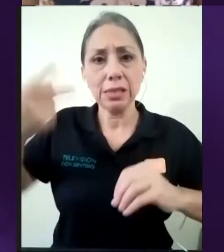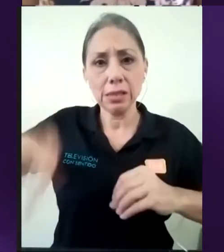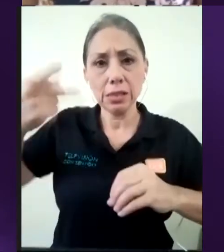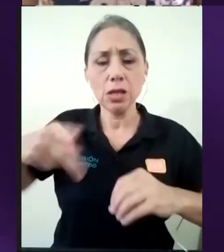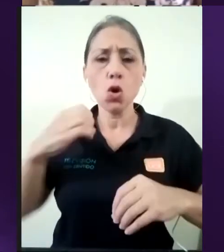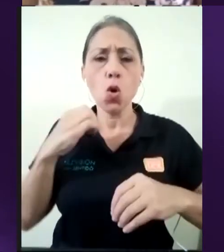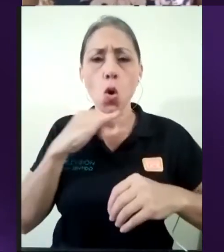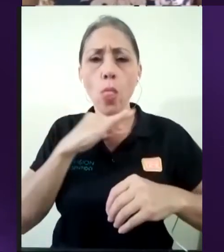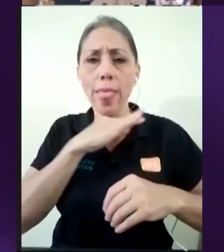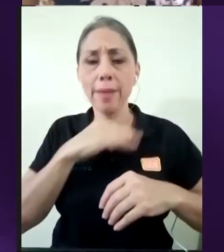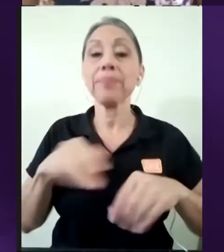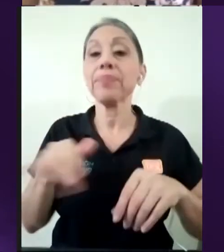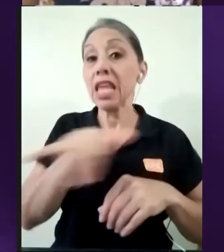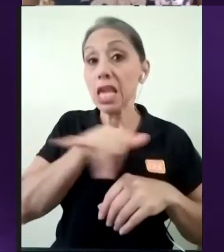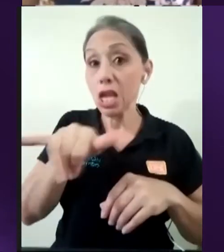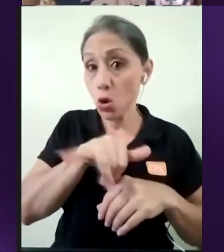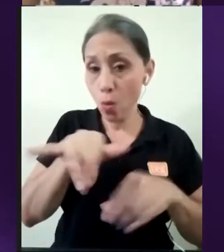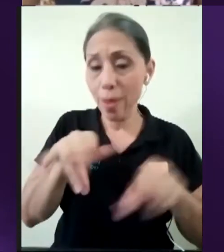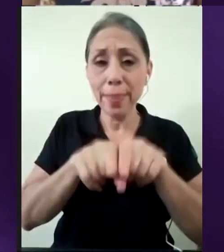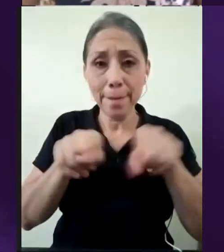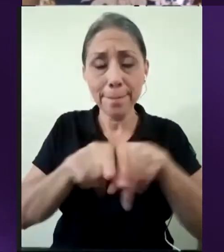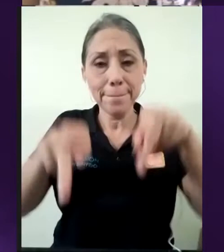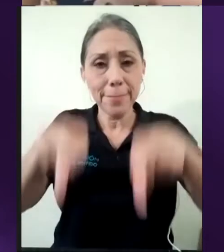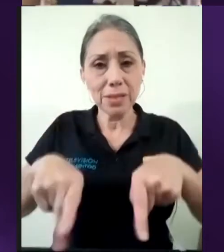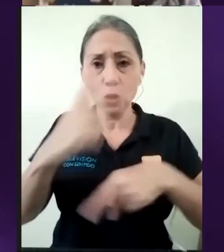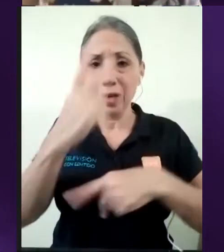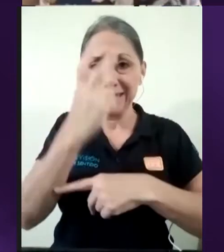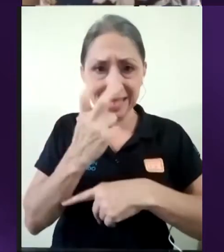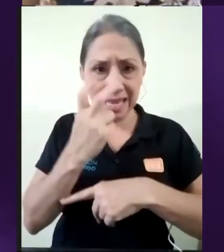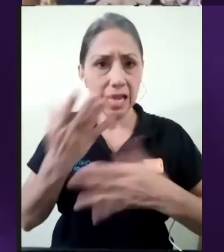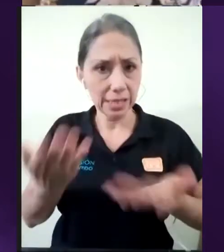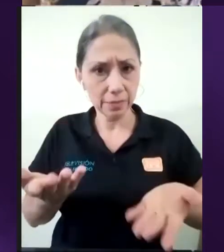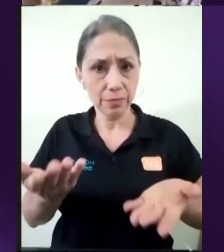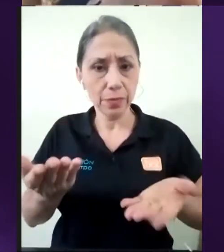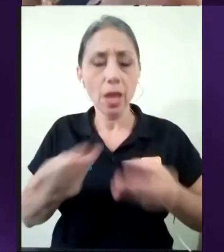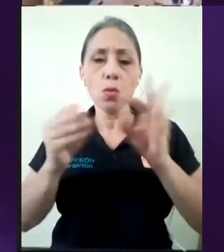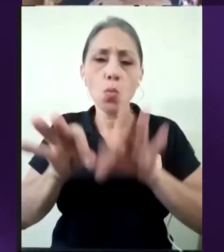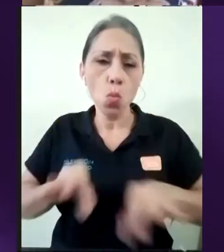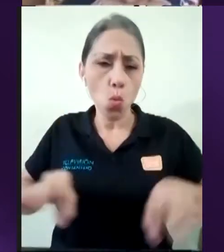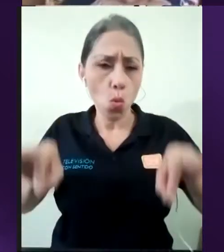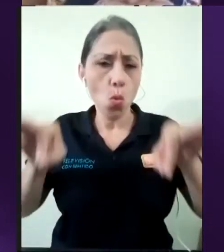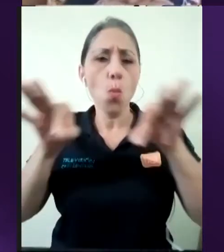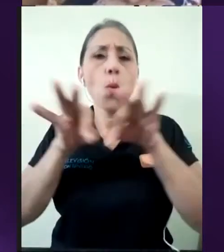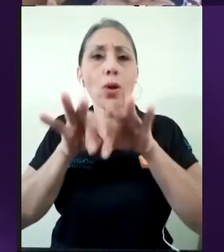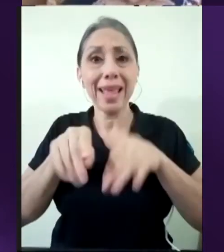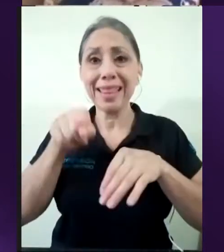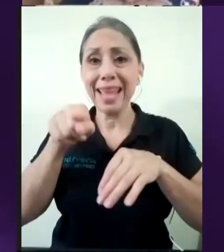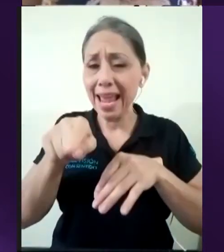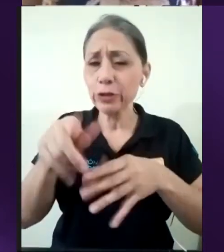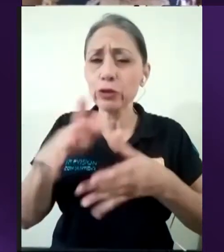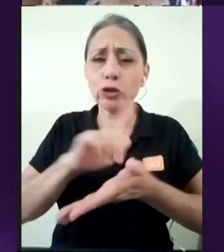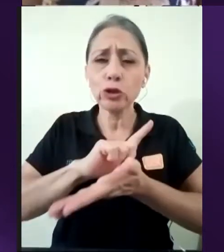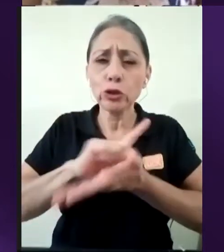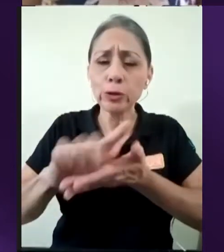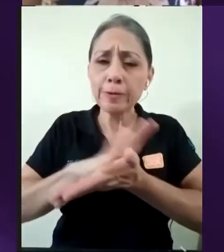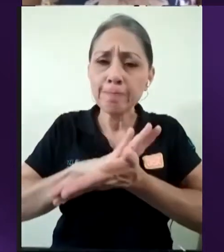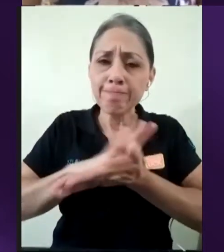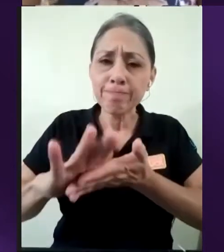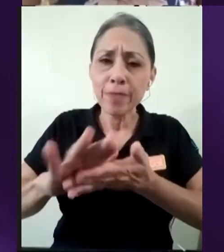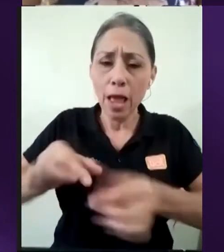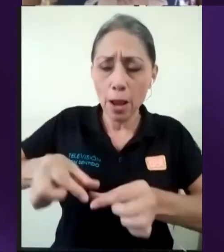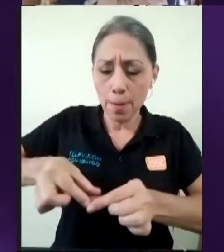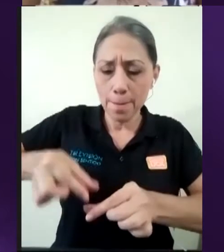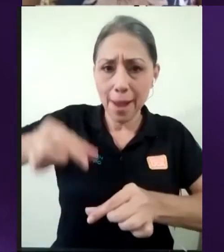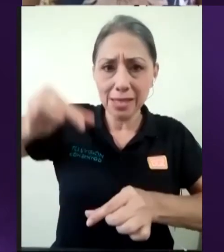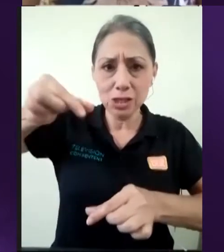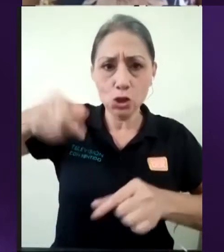para las personas ciegas, consideramos muy importante igual la limpieza del bastón, pero además